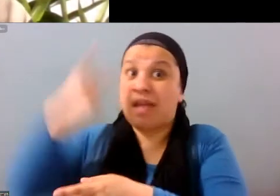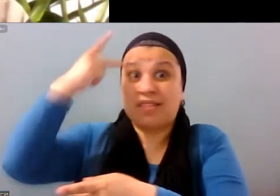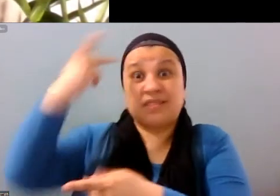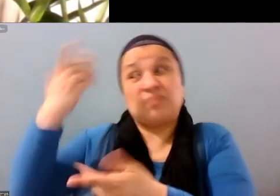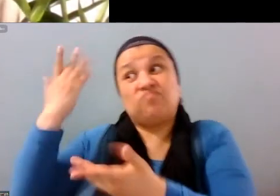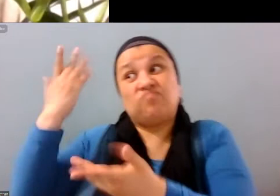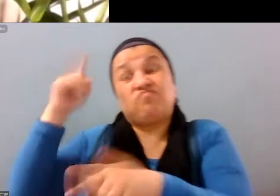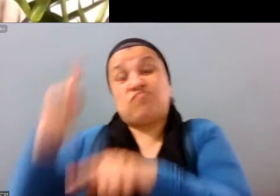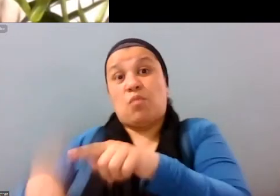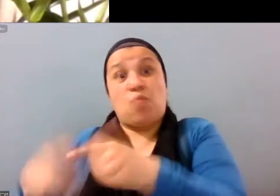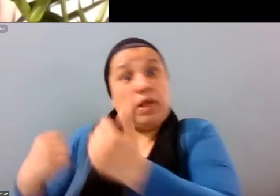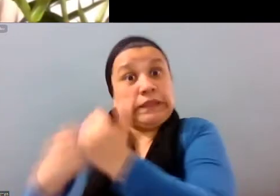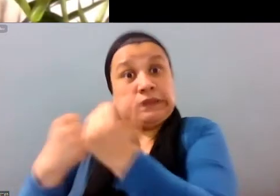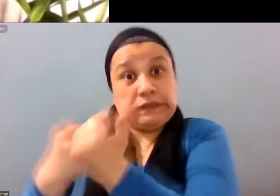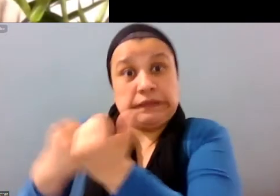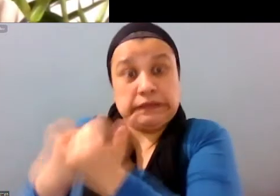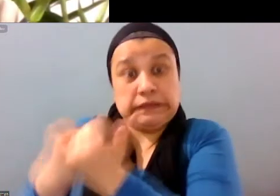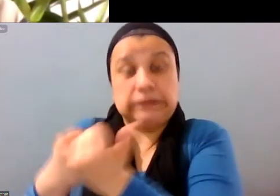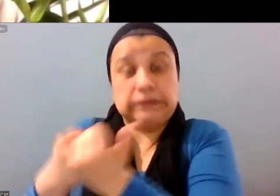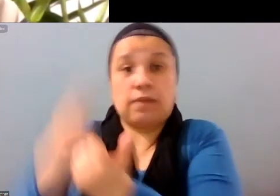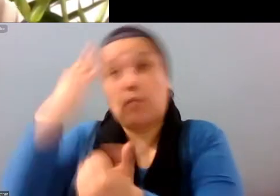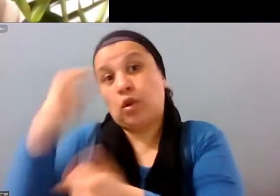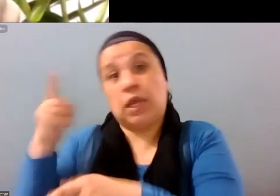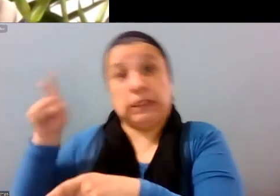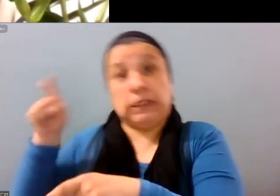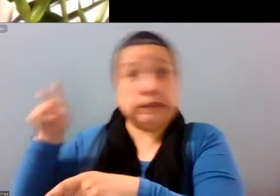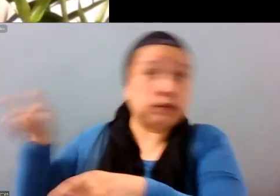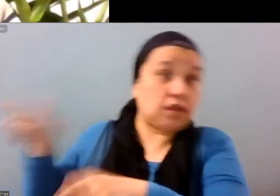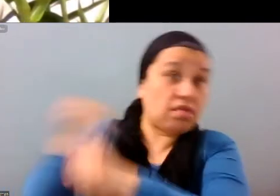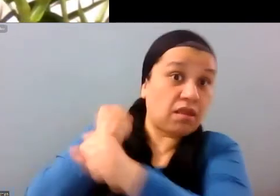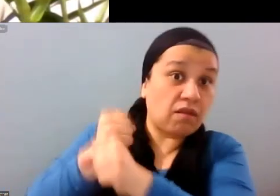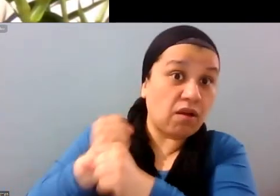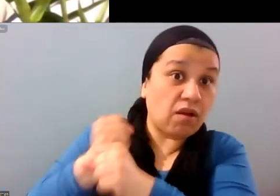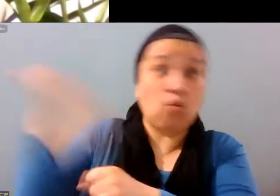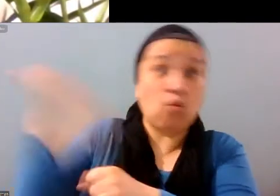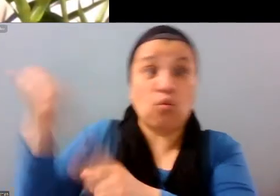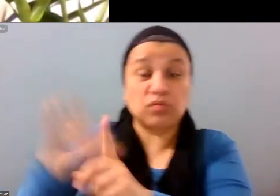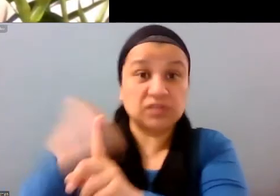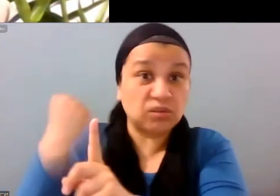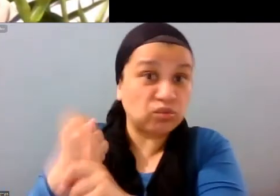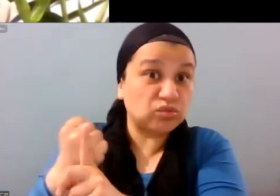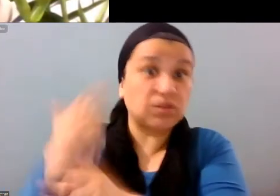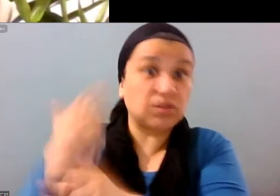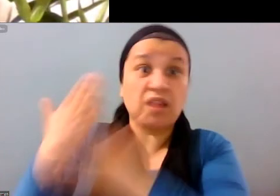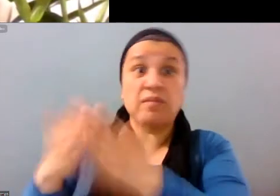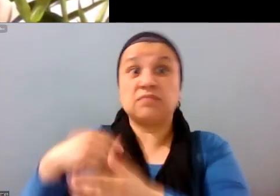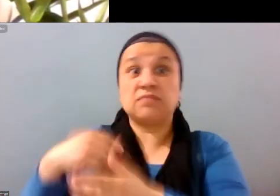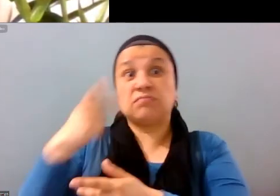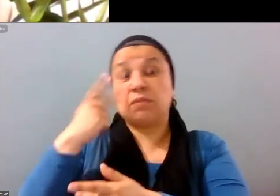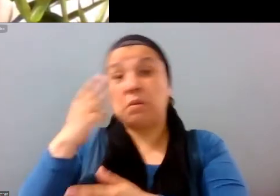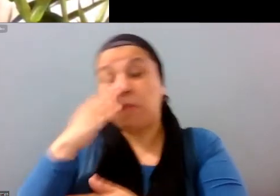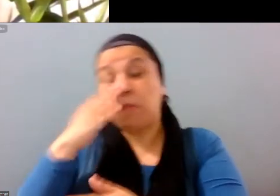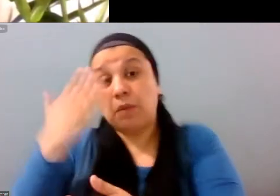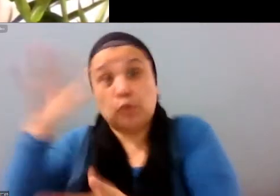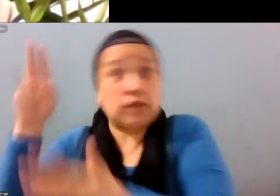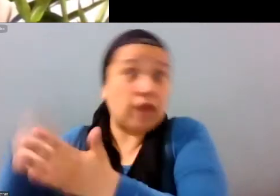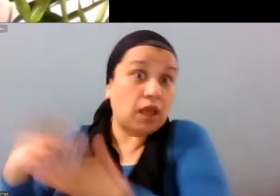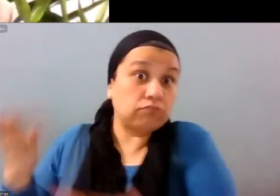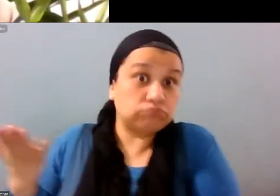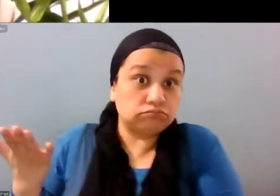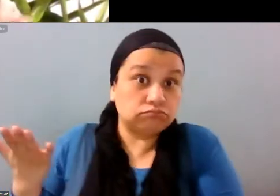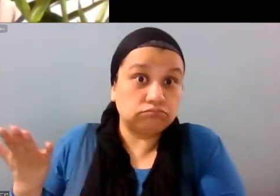apoyando al estudiante porque tiene que trabajar porque hay diferentes situaciones puede ser que el padre o madre de familia tampoco sepa leer eso también es